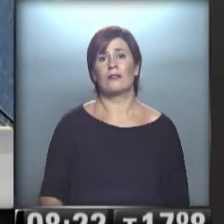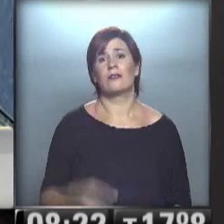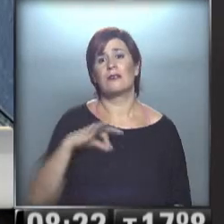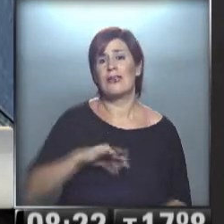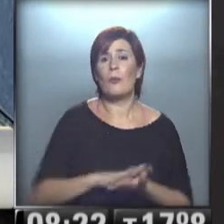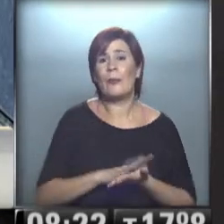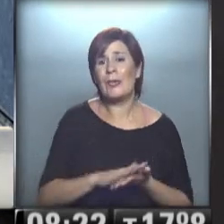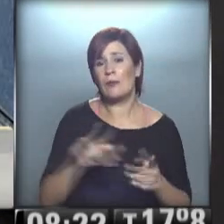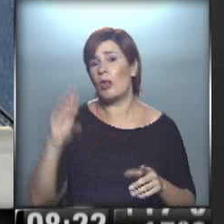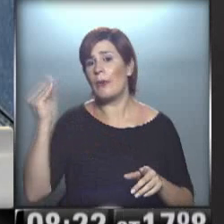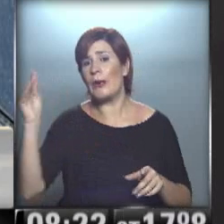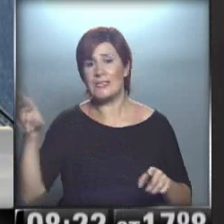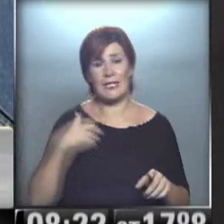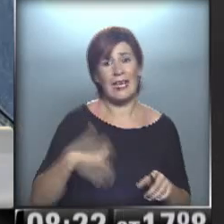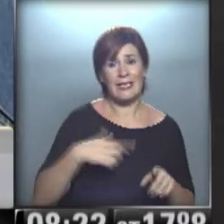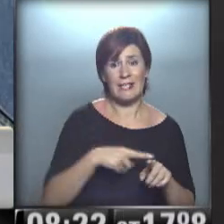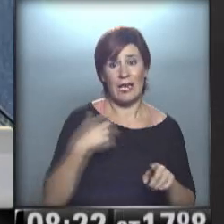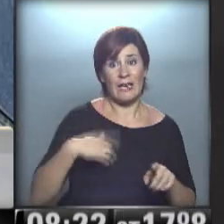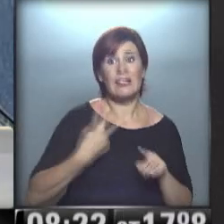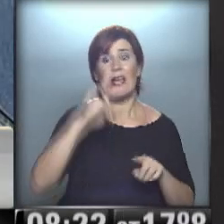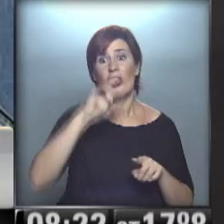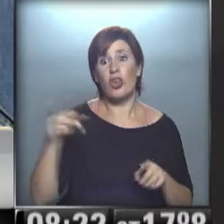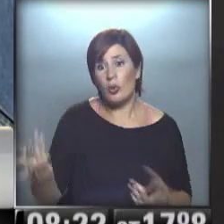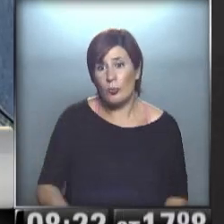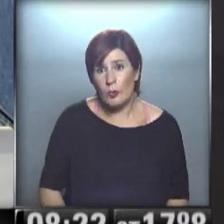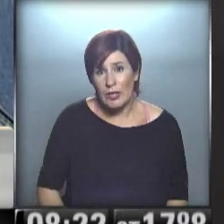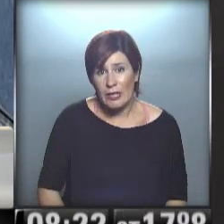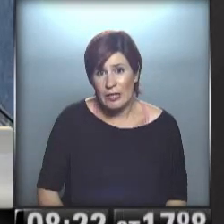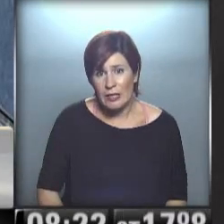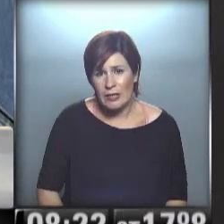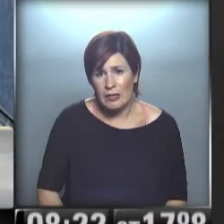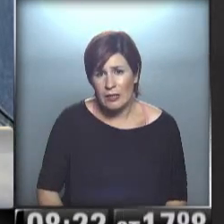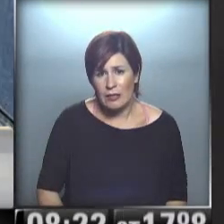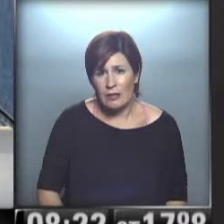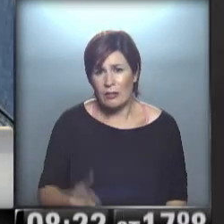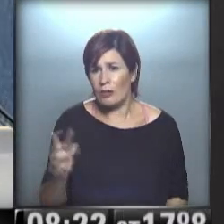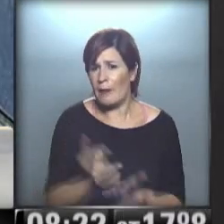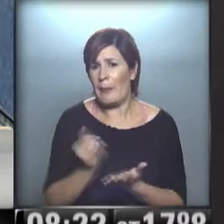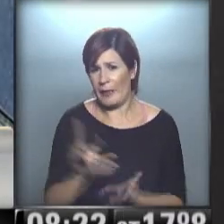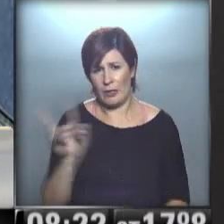menor que el salario mínimo vital y móvil en la República Argentina sea el más alto de América Latina.